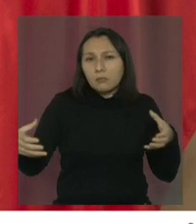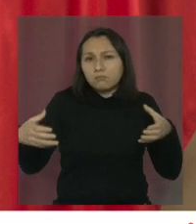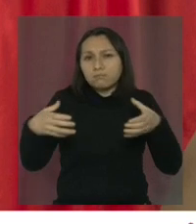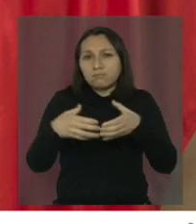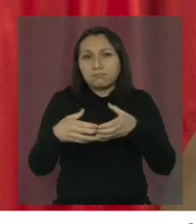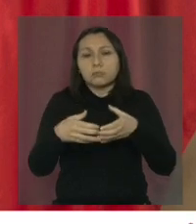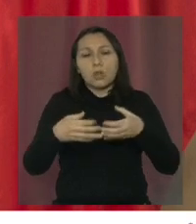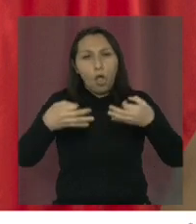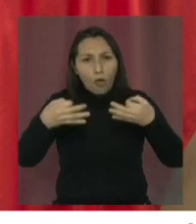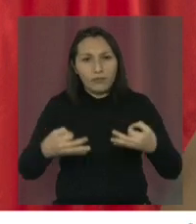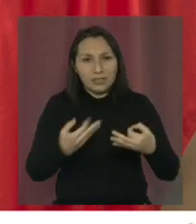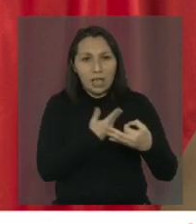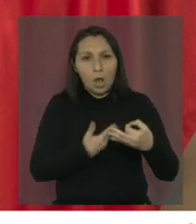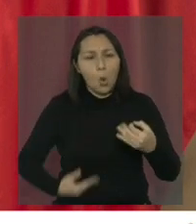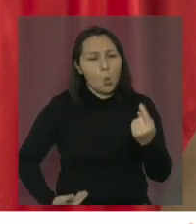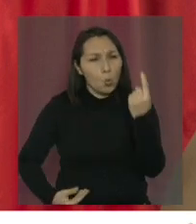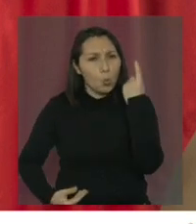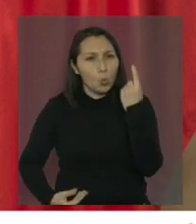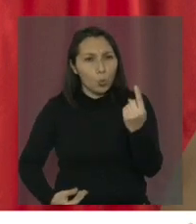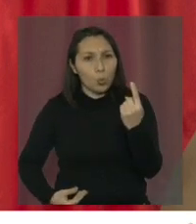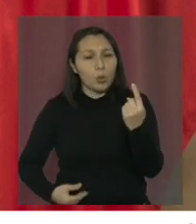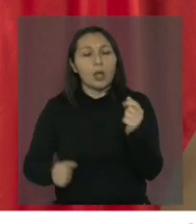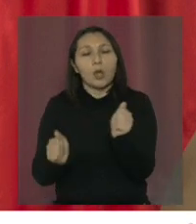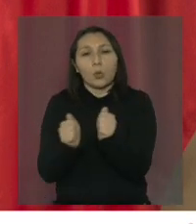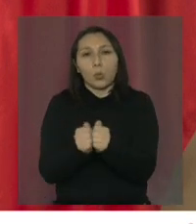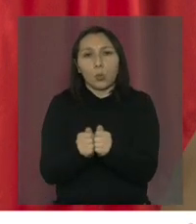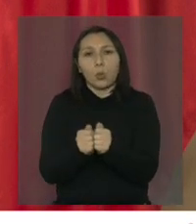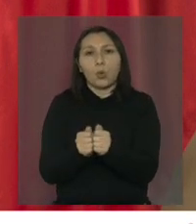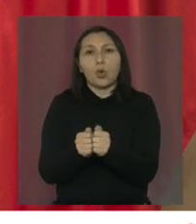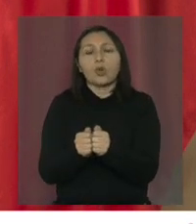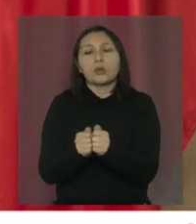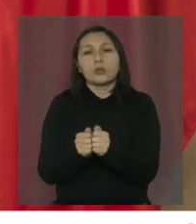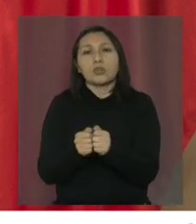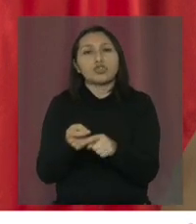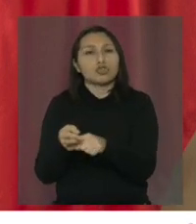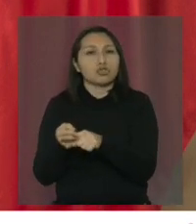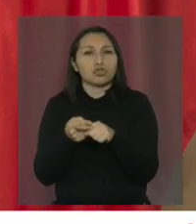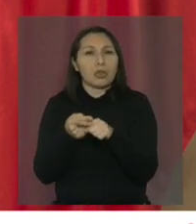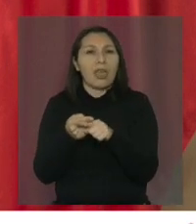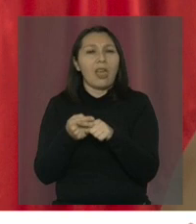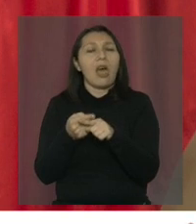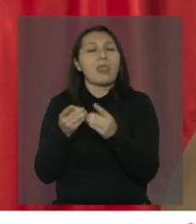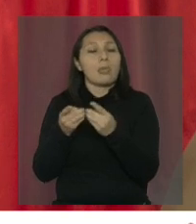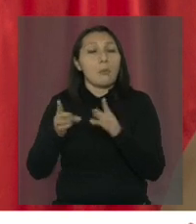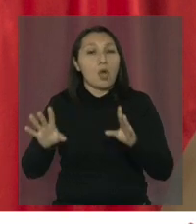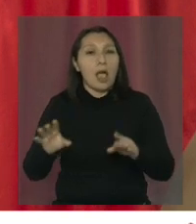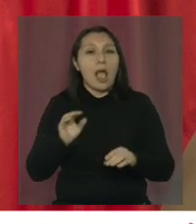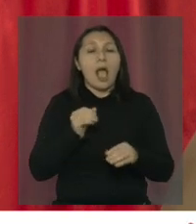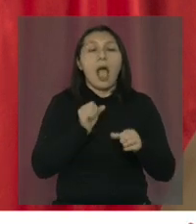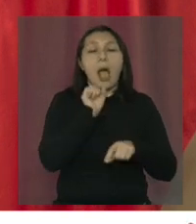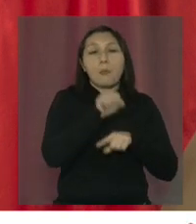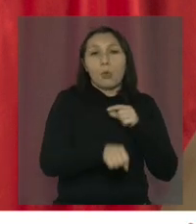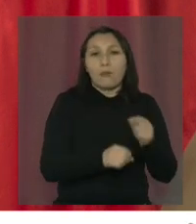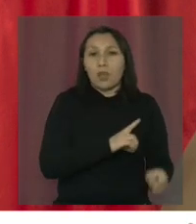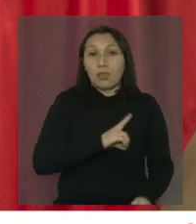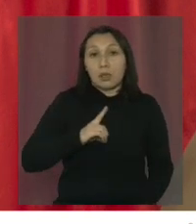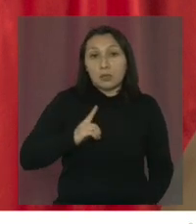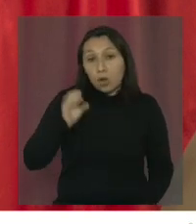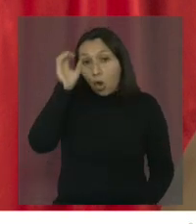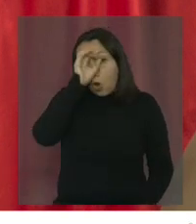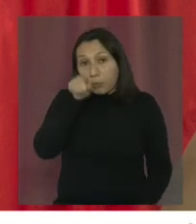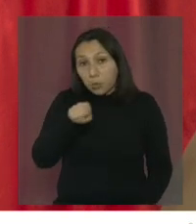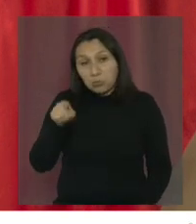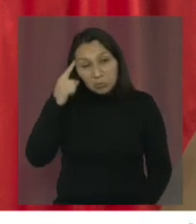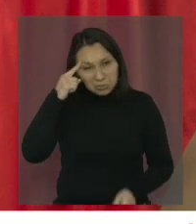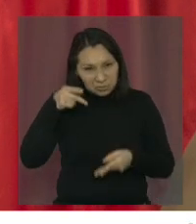general la coalición oficialista hacer una sola coalición con el socialismo democrático y aprobó dignidad quería preguntarle subido al respecto que le parece